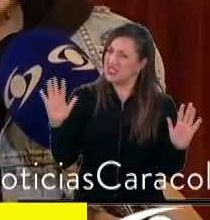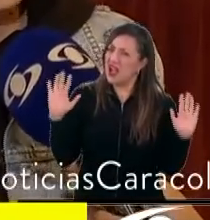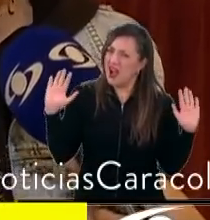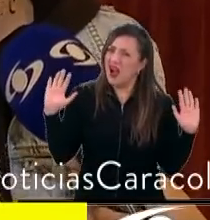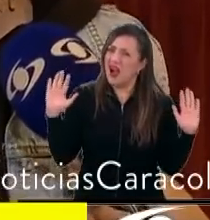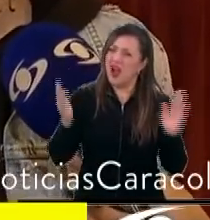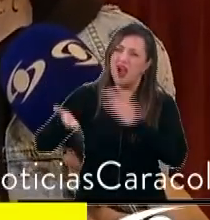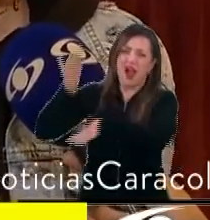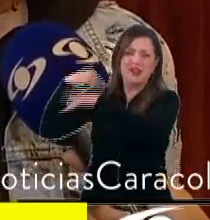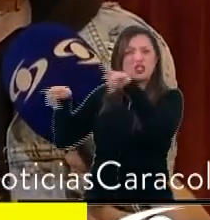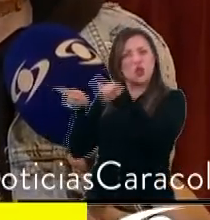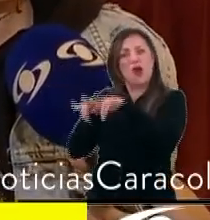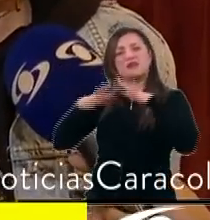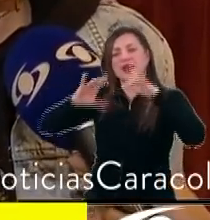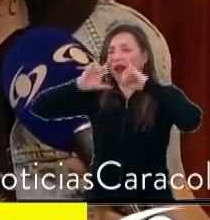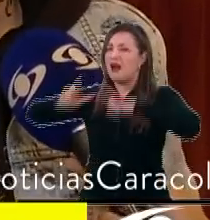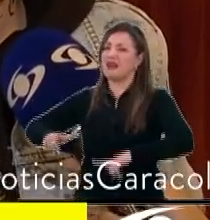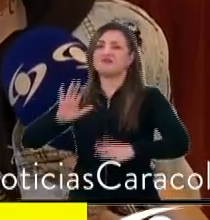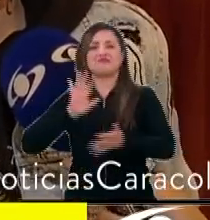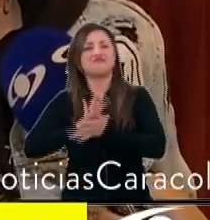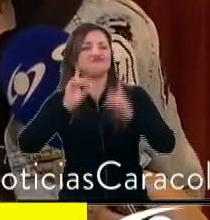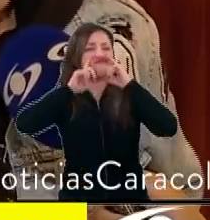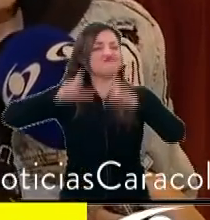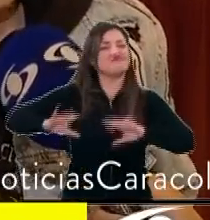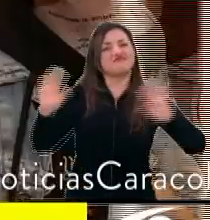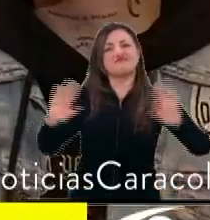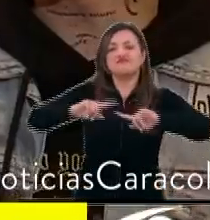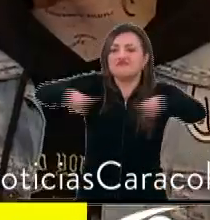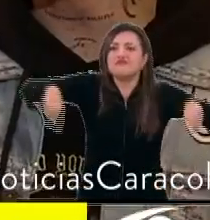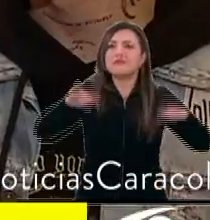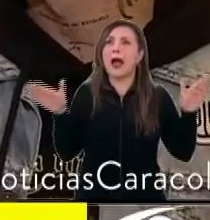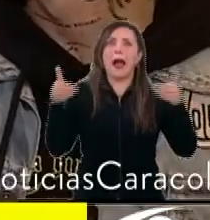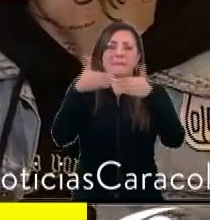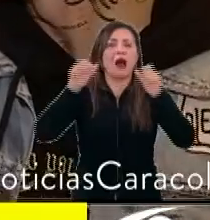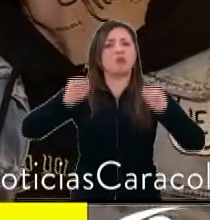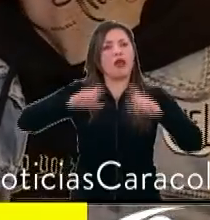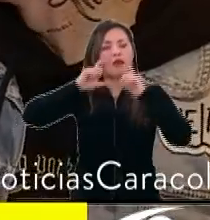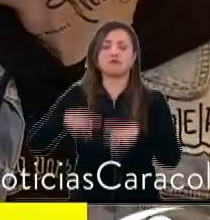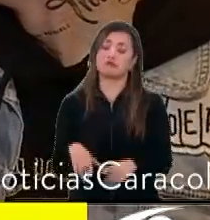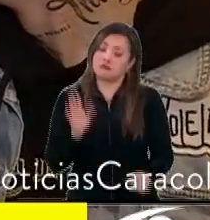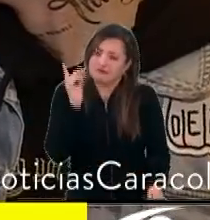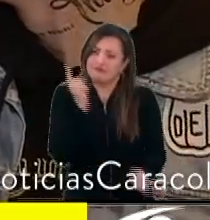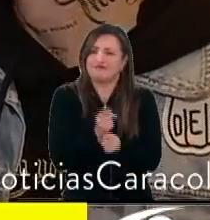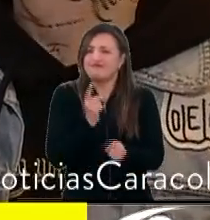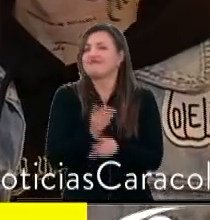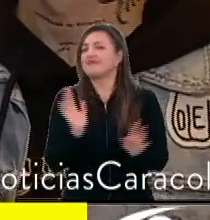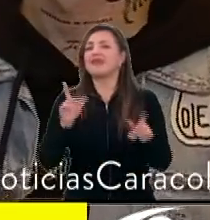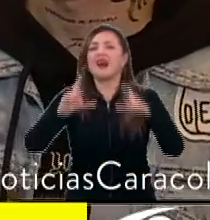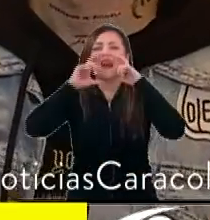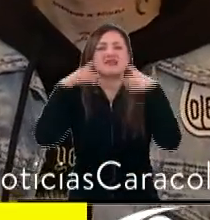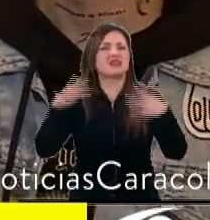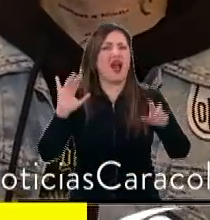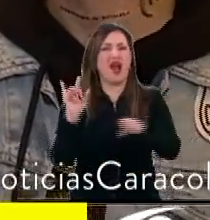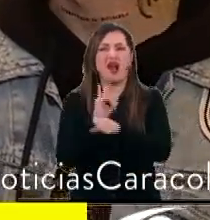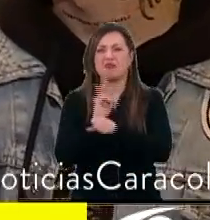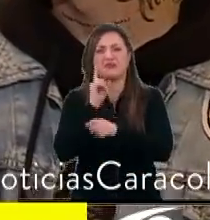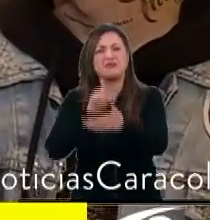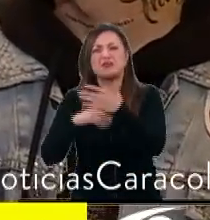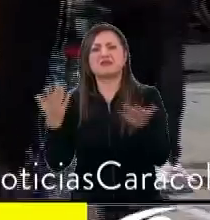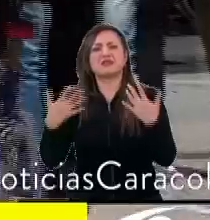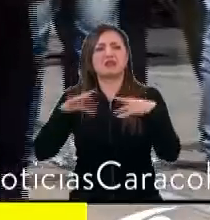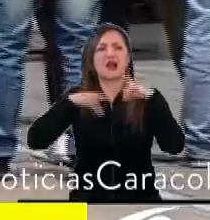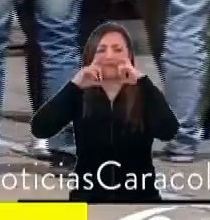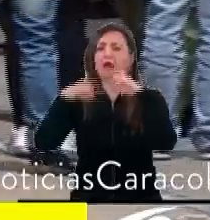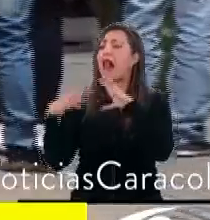a lo de antes y pues poder estar así sin tapabocas en lugares cerrados. Efectivamente, o sea, ya el tapabocas no se usa prácticamente, o sea, ahorita no lo